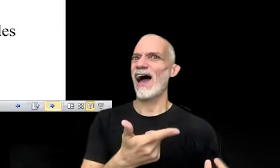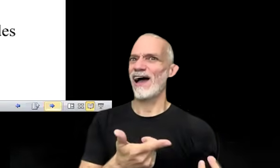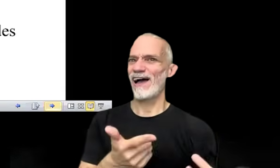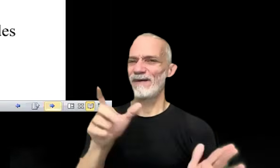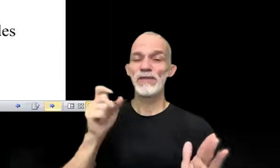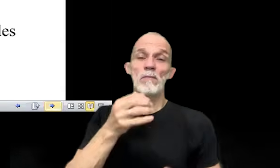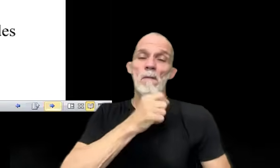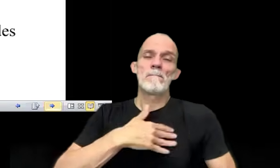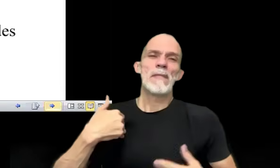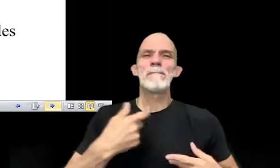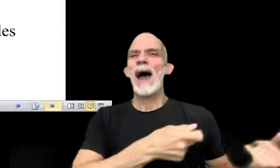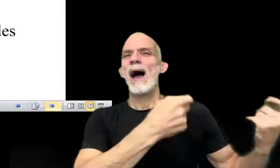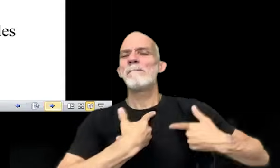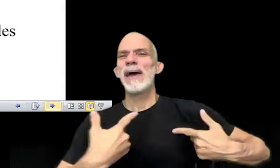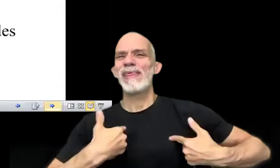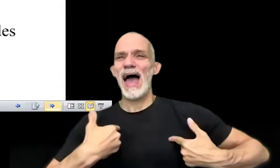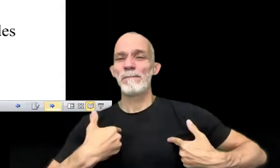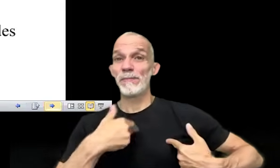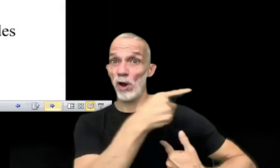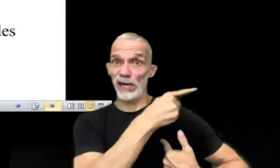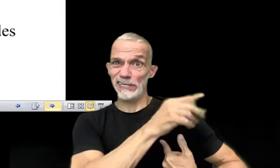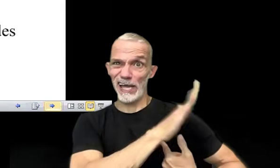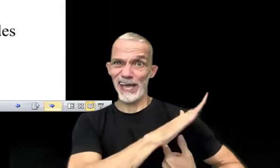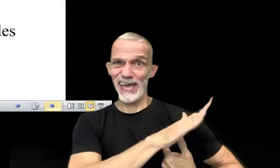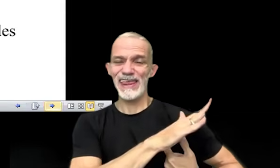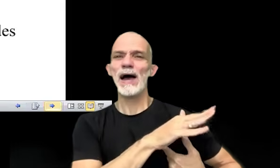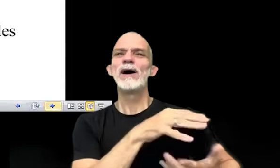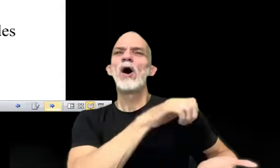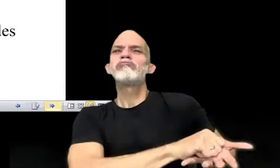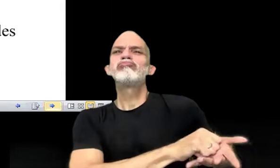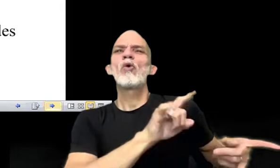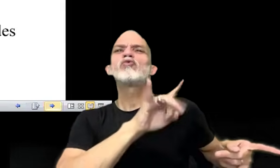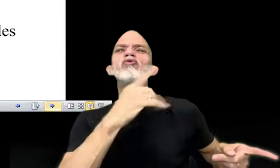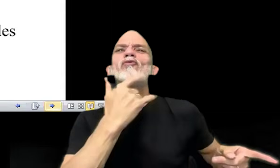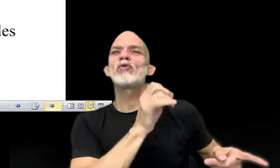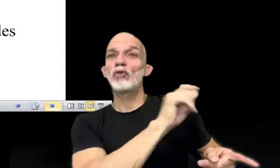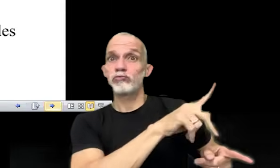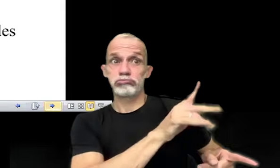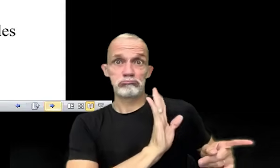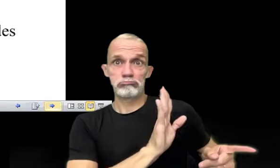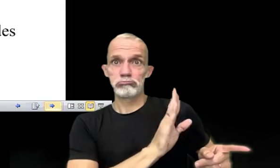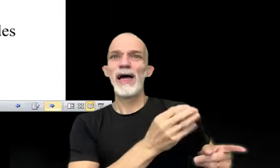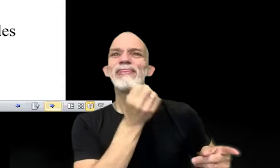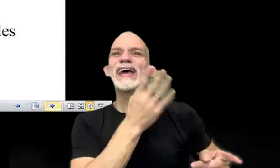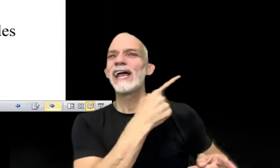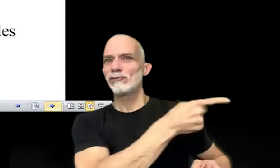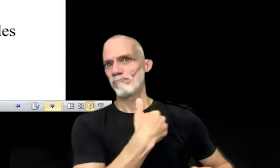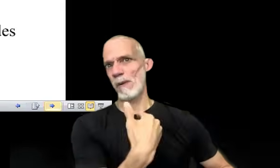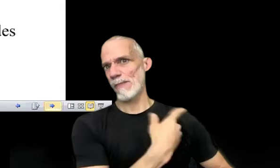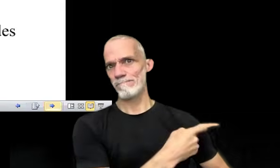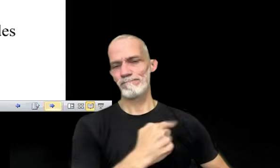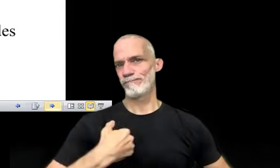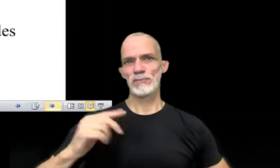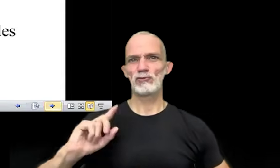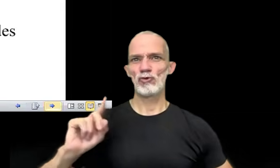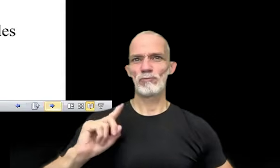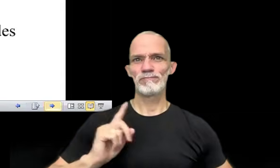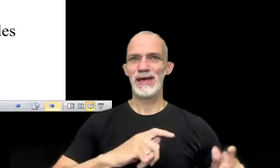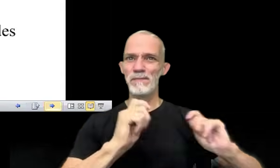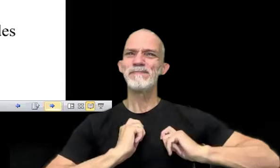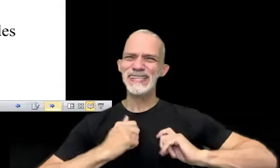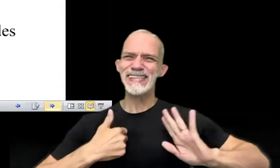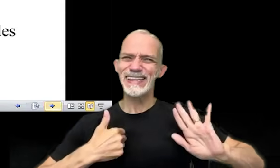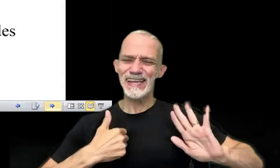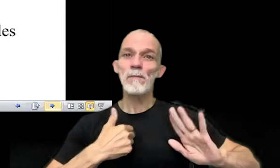inmueble. Si mi mamá me cede un inmueble a mí y ella hace la reserva de usufructo, quien debe declarar ese inmueble es mi mamá, no